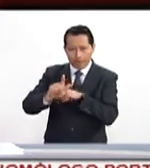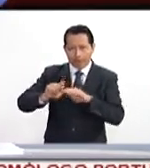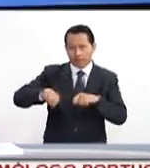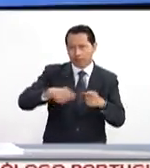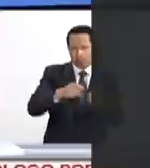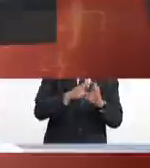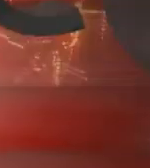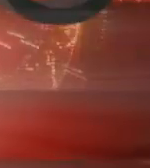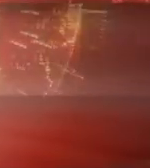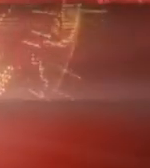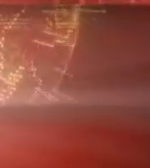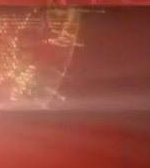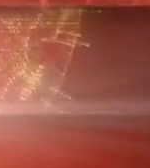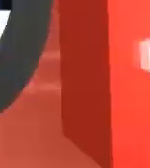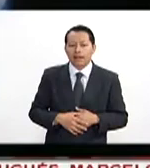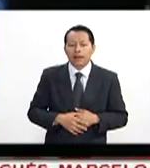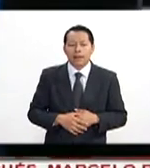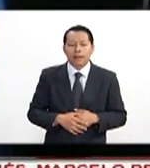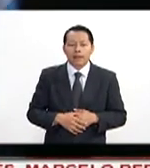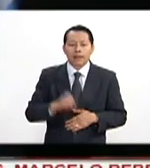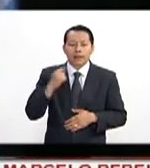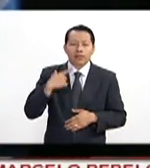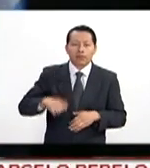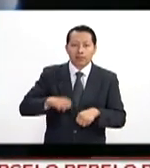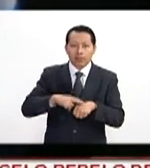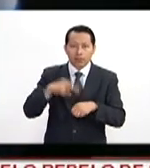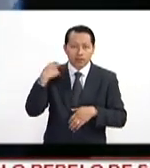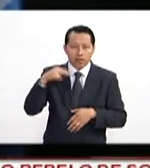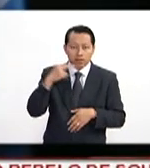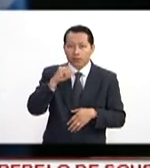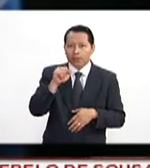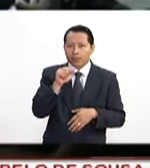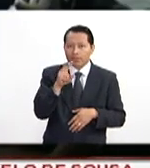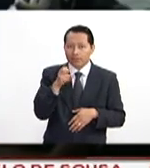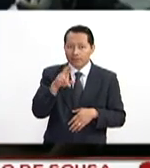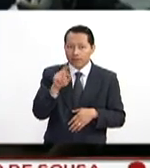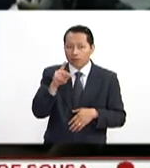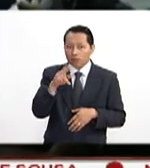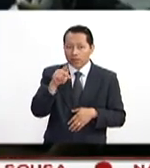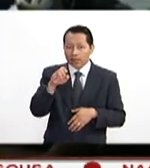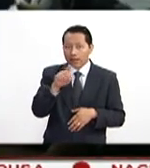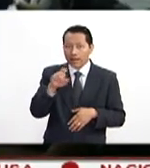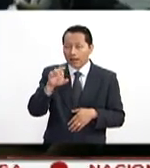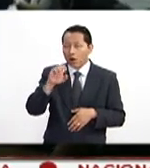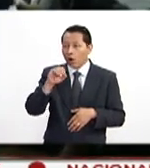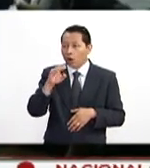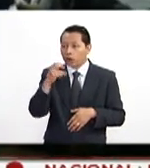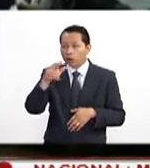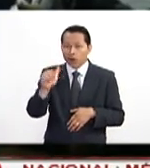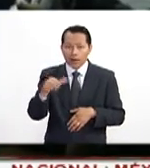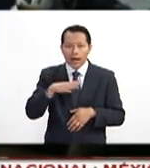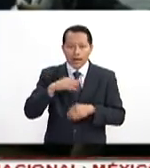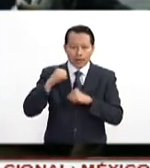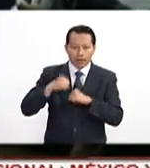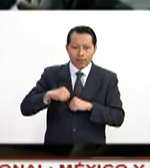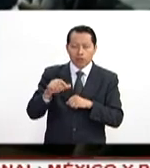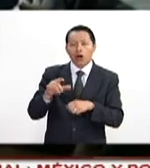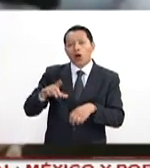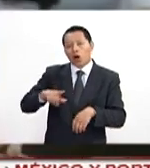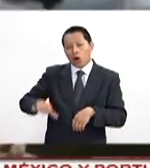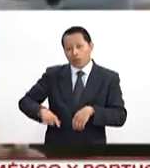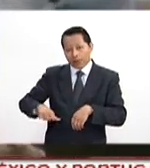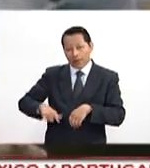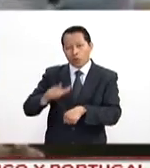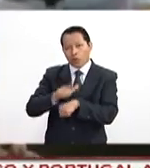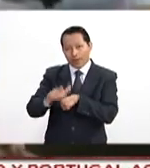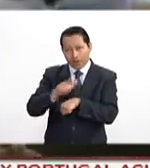ayer. El exgobernador de Veracruz, Javier Duarte de Ochoa, fue entregado a las autoridades mexicanas por el gobierno de